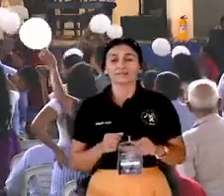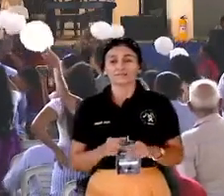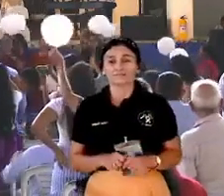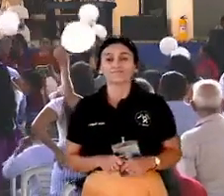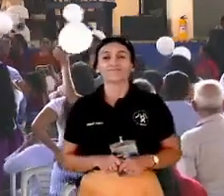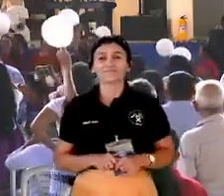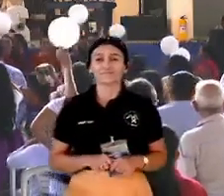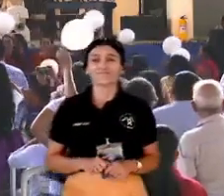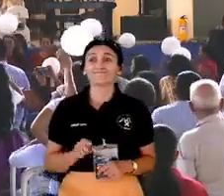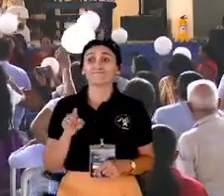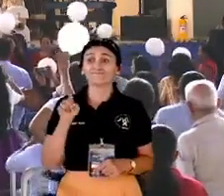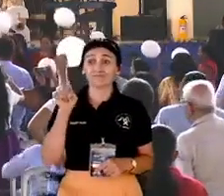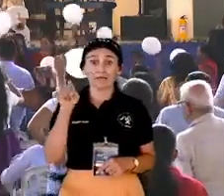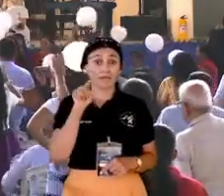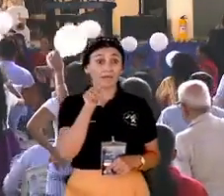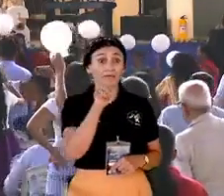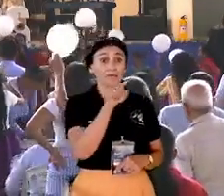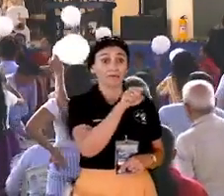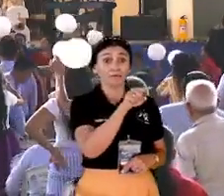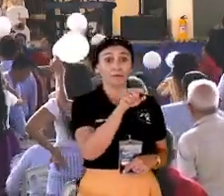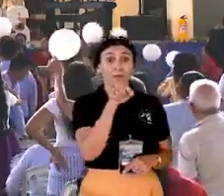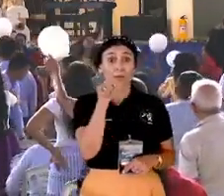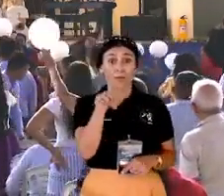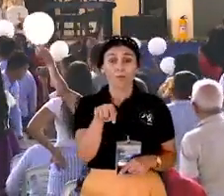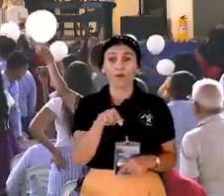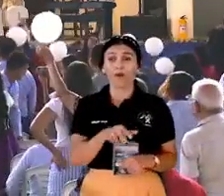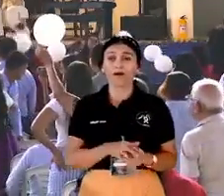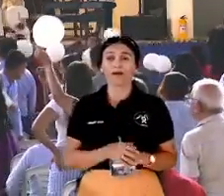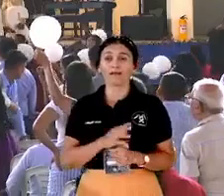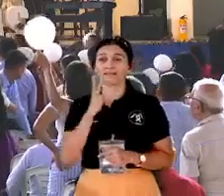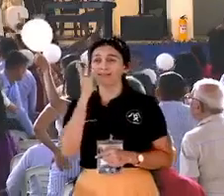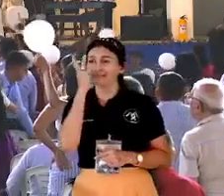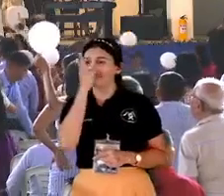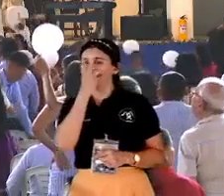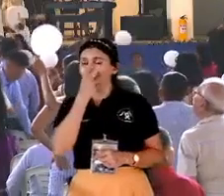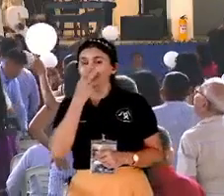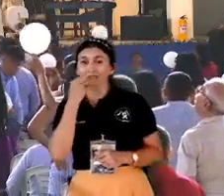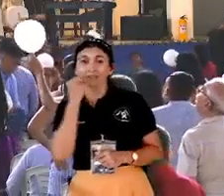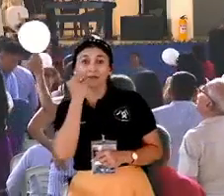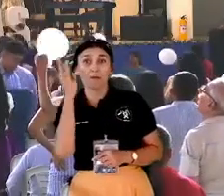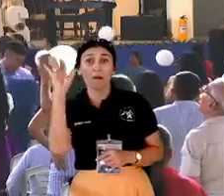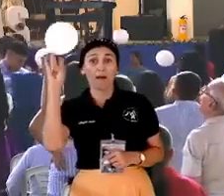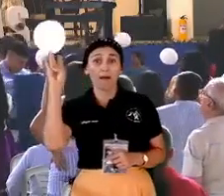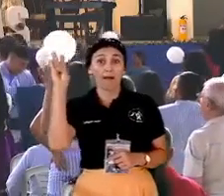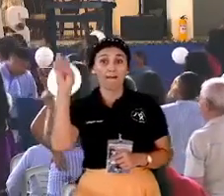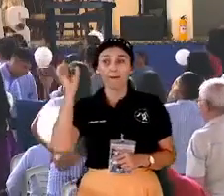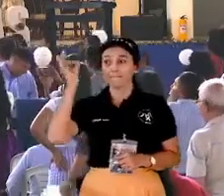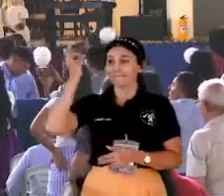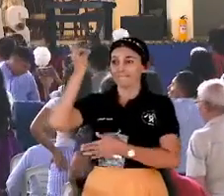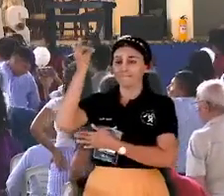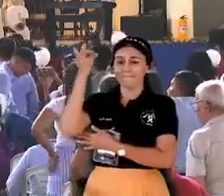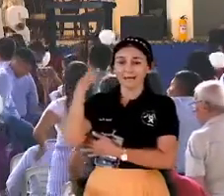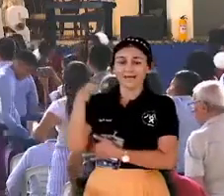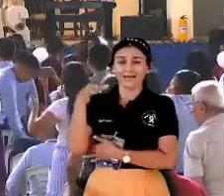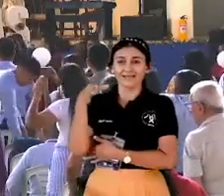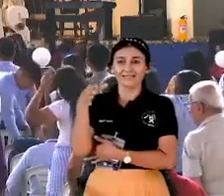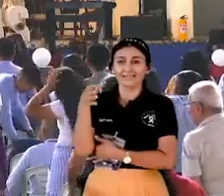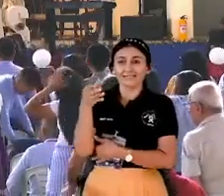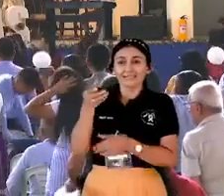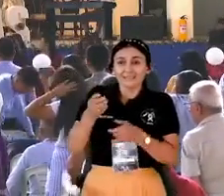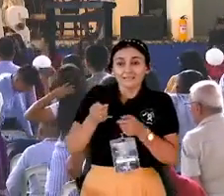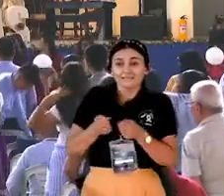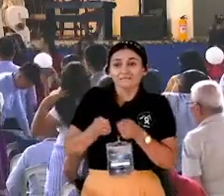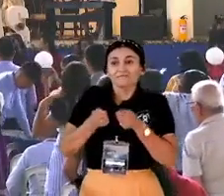Ahí donde están nuestras hermosas esposas de pastores, van a recibir en su mano